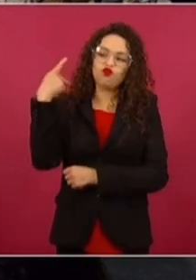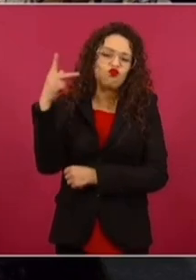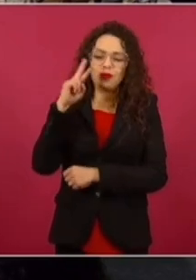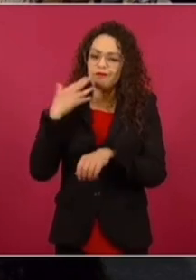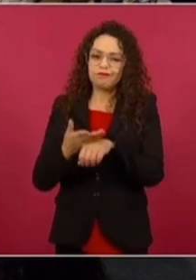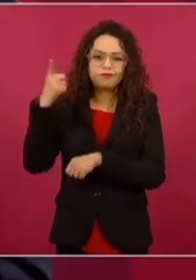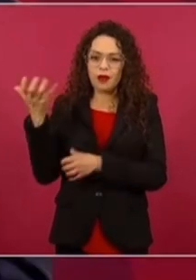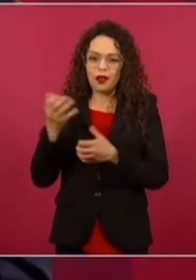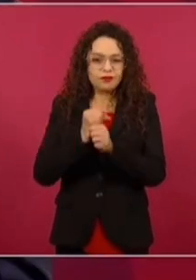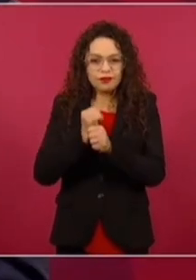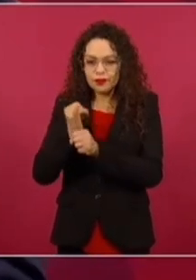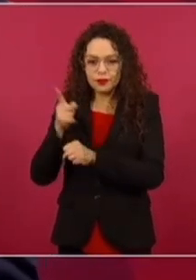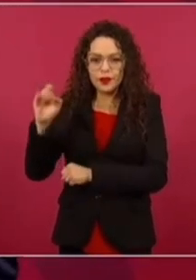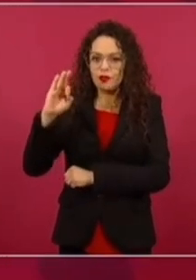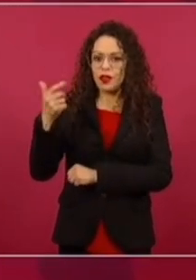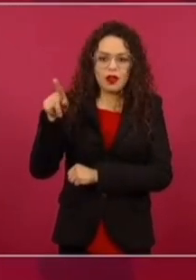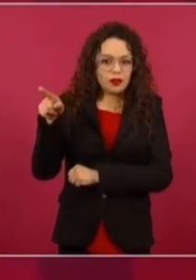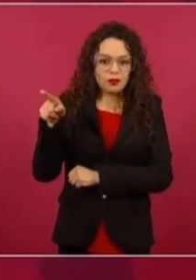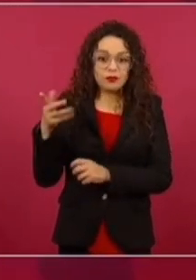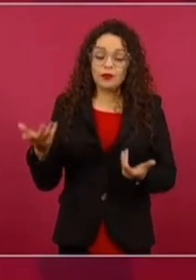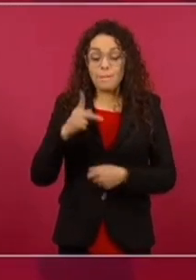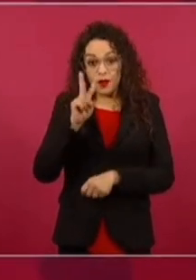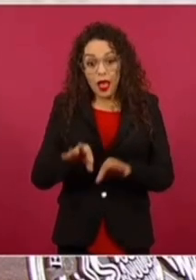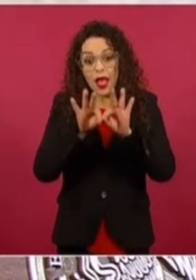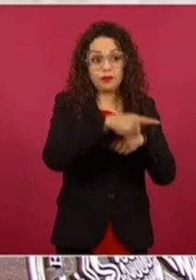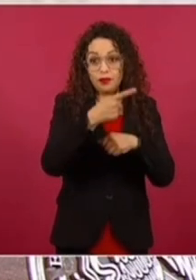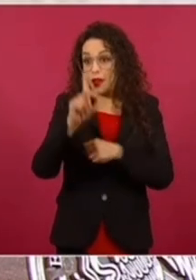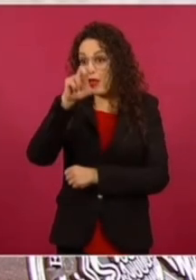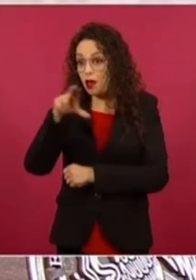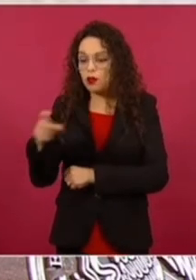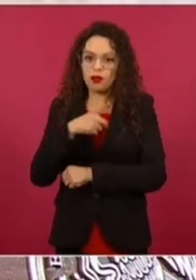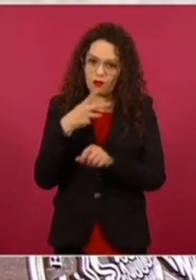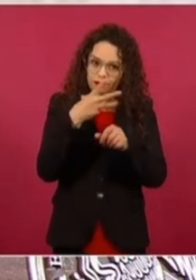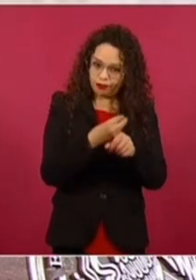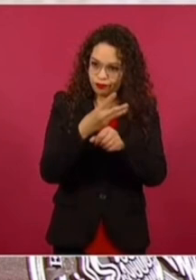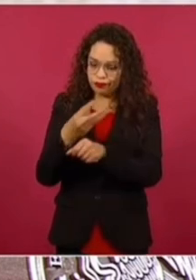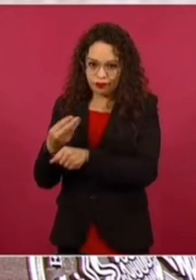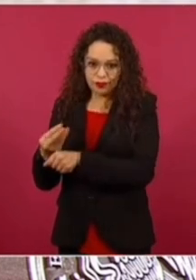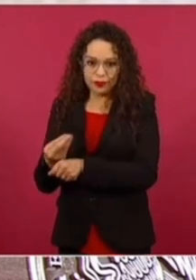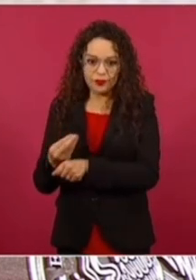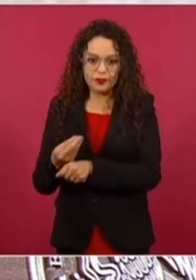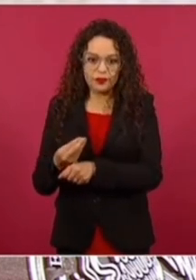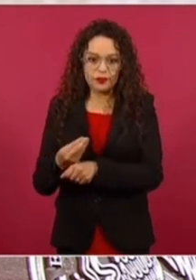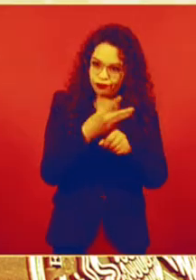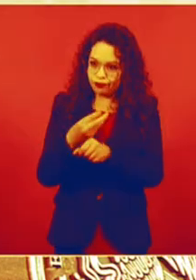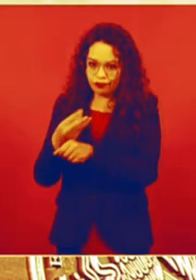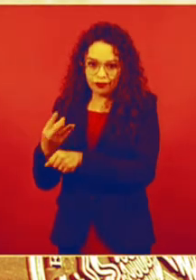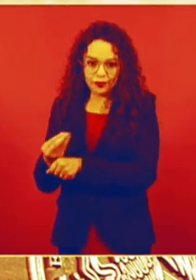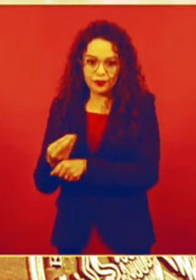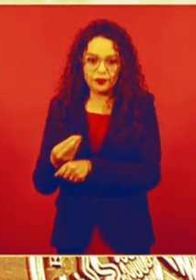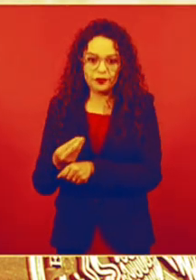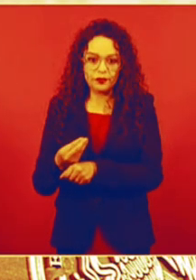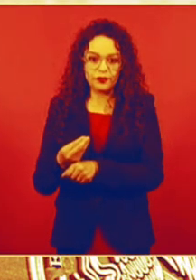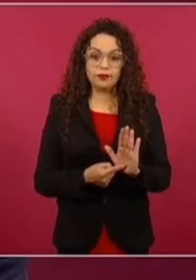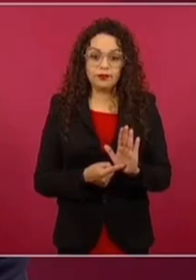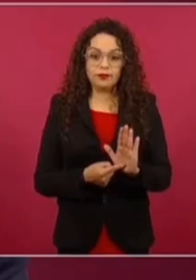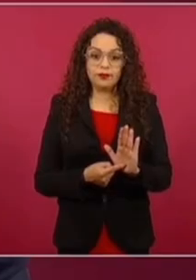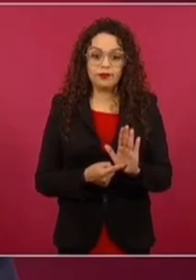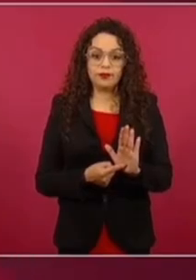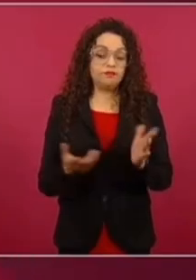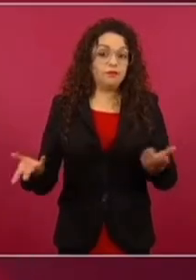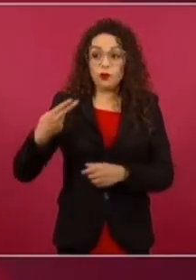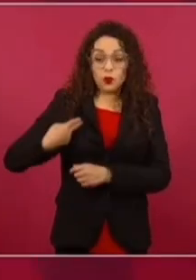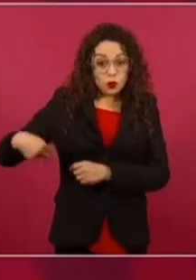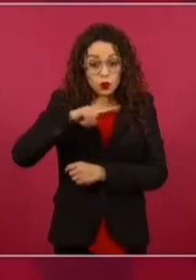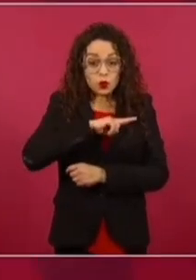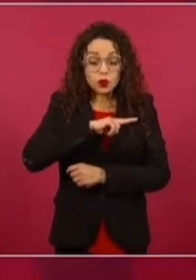y lo importante es que se repare el daño y desde luego el que acusa tiene que probar, el que acusa tiene que probar. Pero